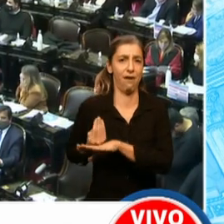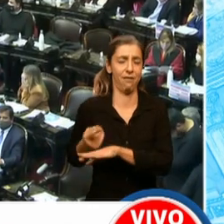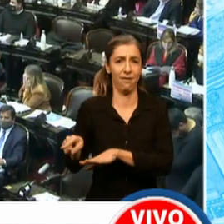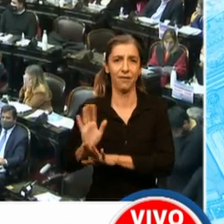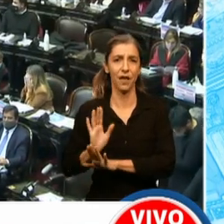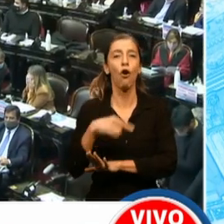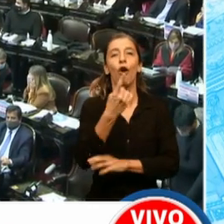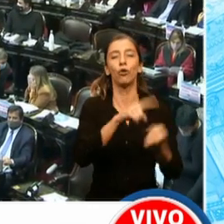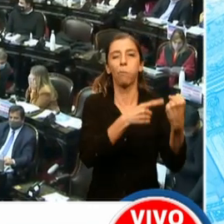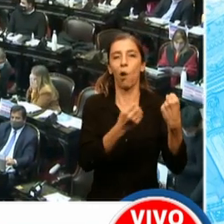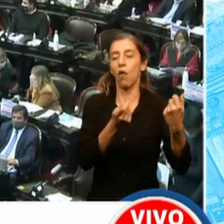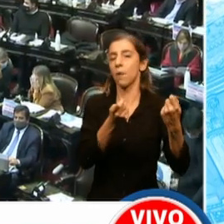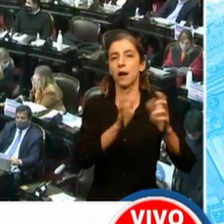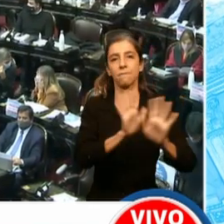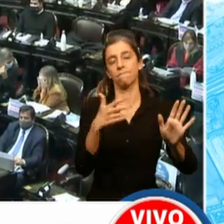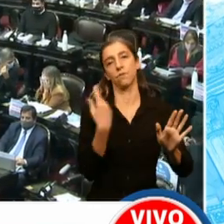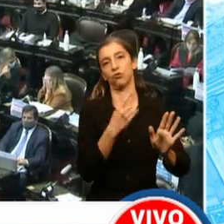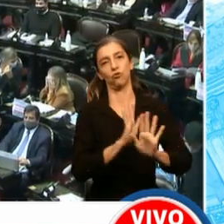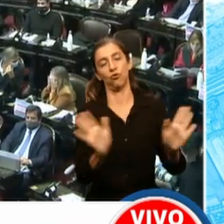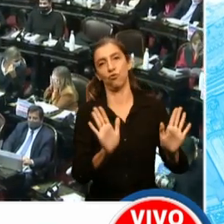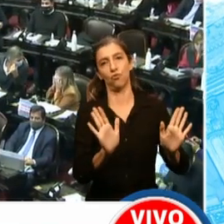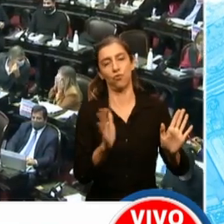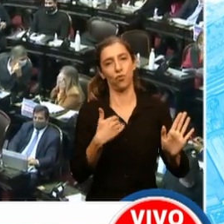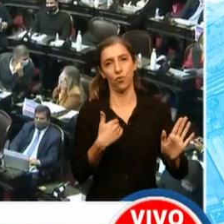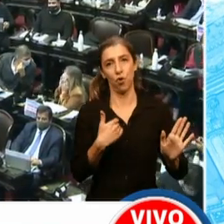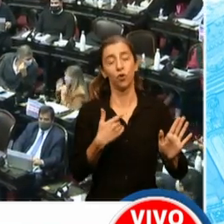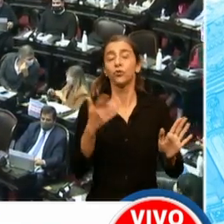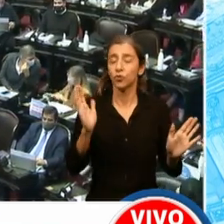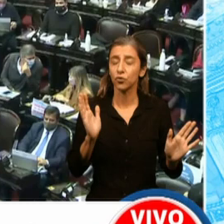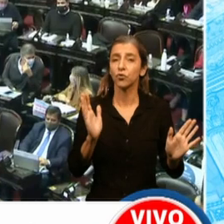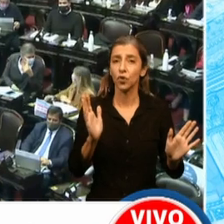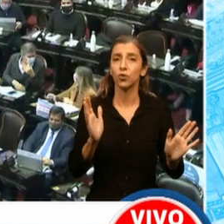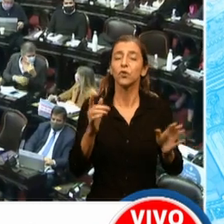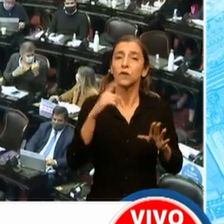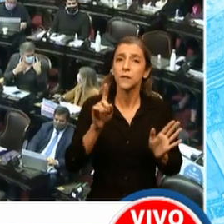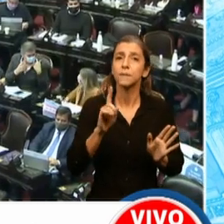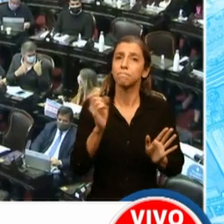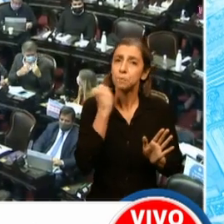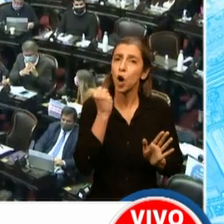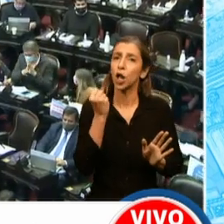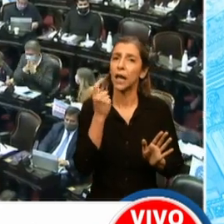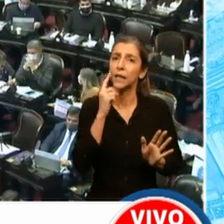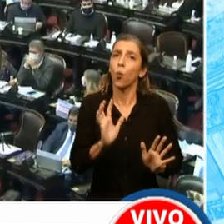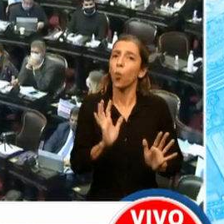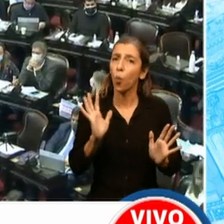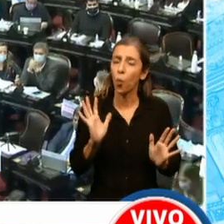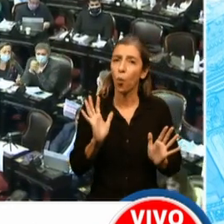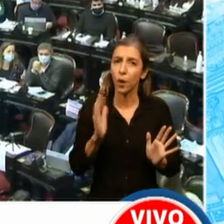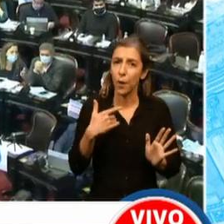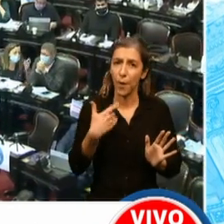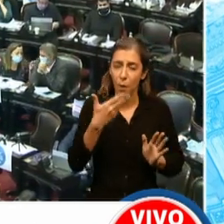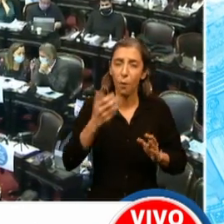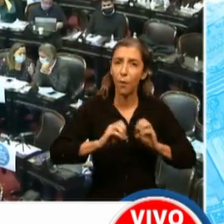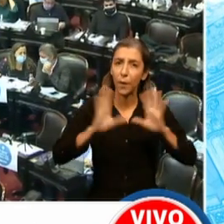sean muy cuidadosos y muy respetuosos a la hora de poner las cosas en su lugar el